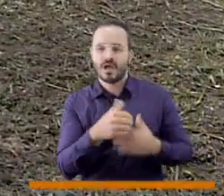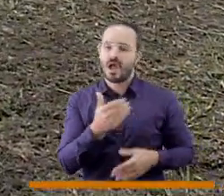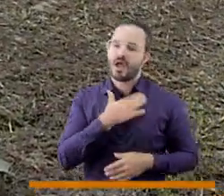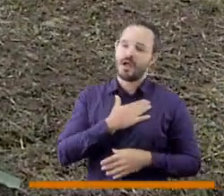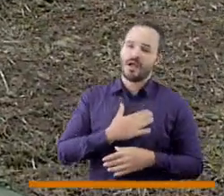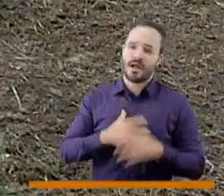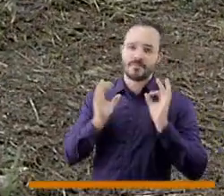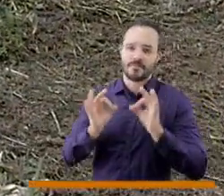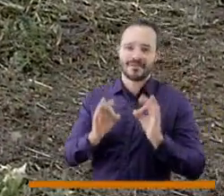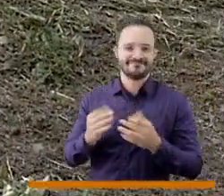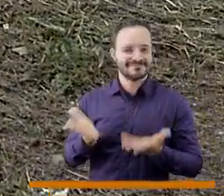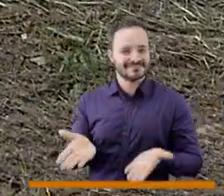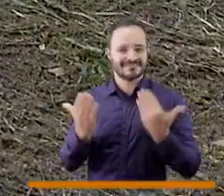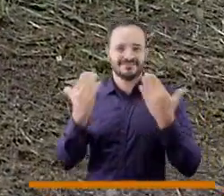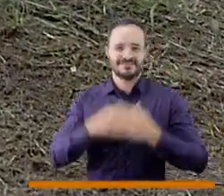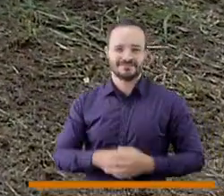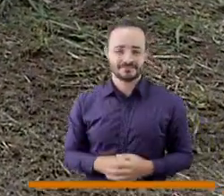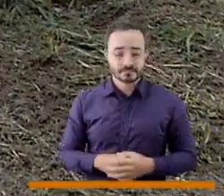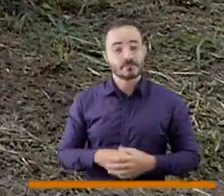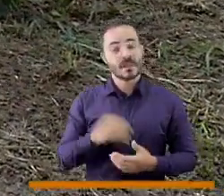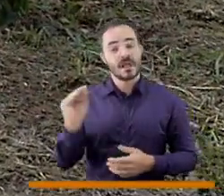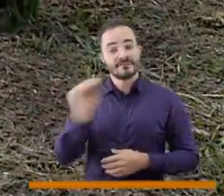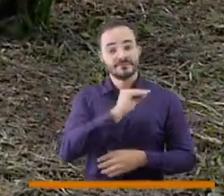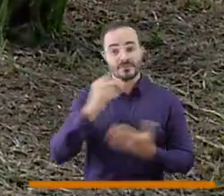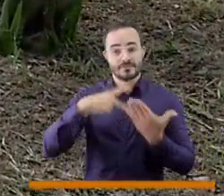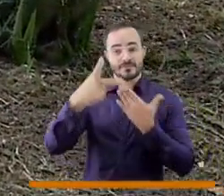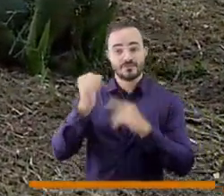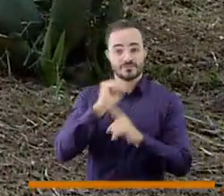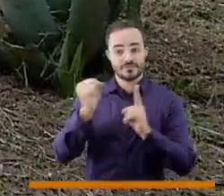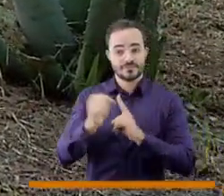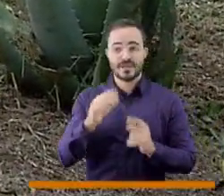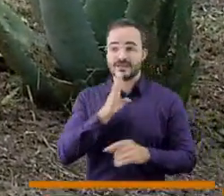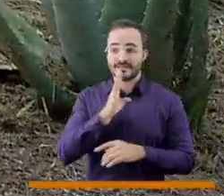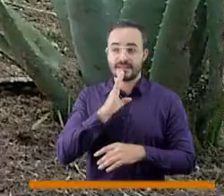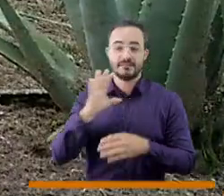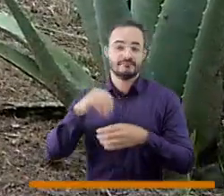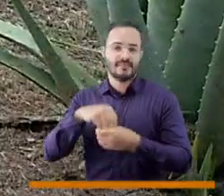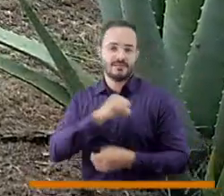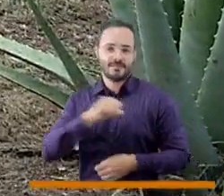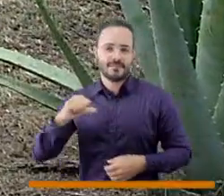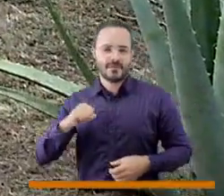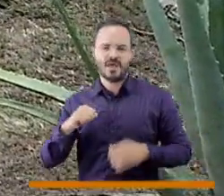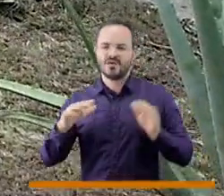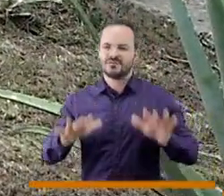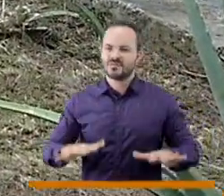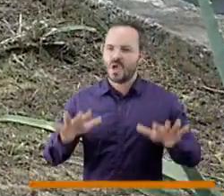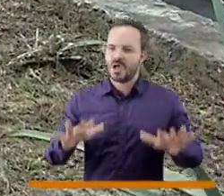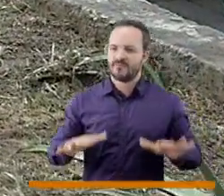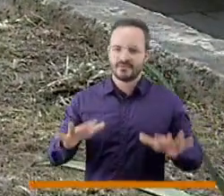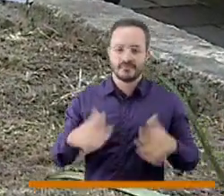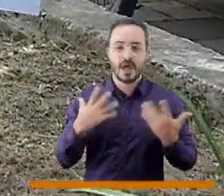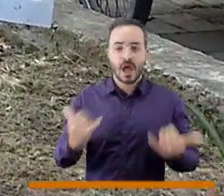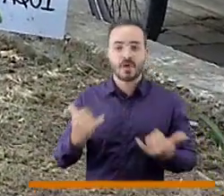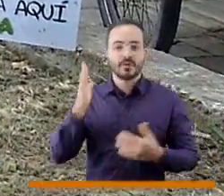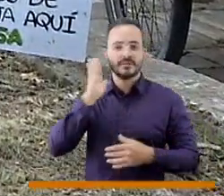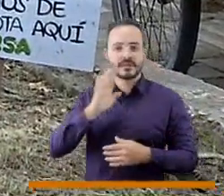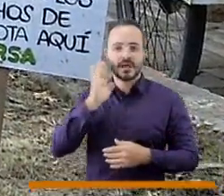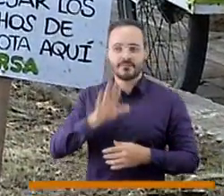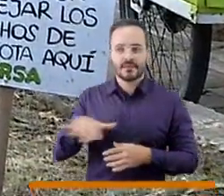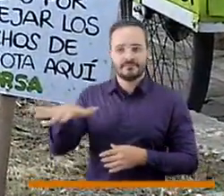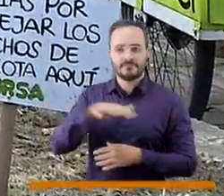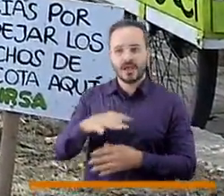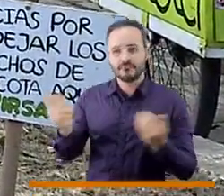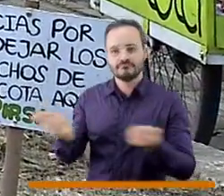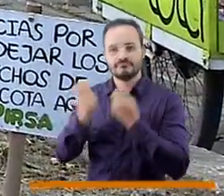da la entrada para que de ya pueda empezar a utilizar el servicio. Como es un proyecto social que lo está llevando la empresa privada, vamos muy despacio.